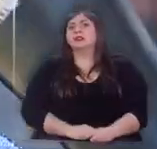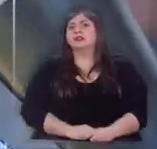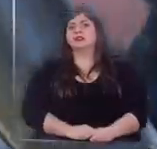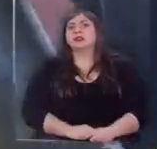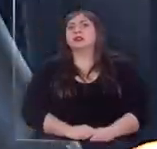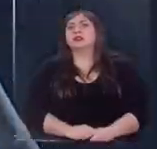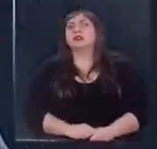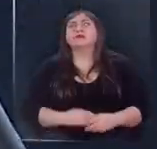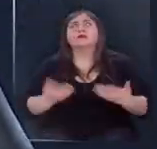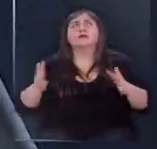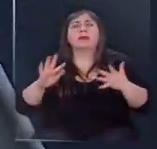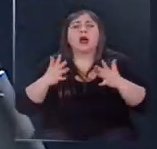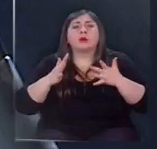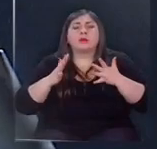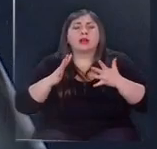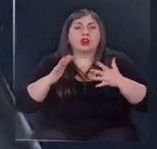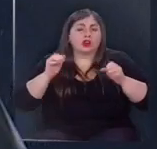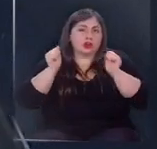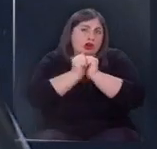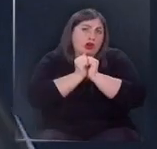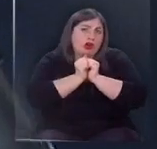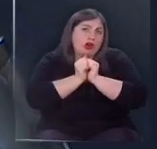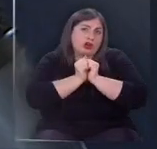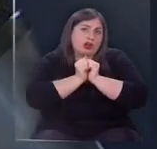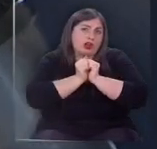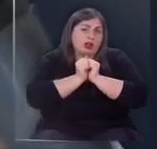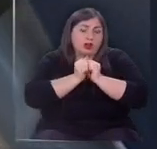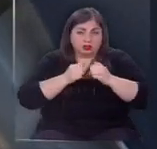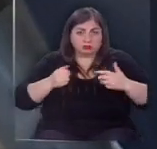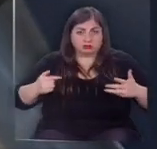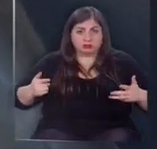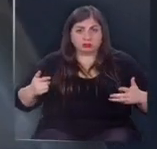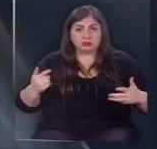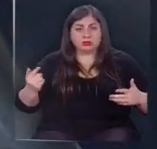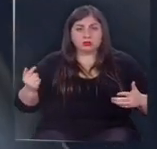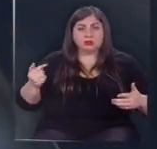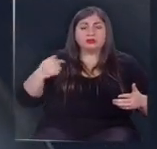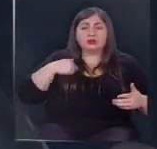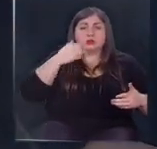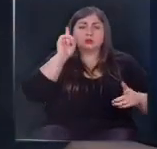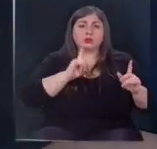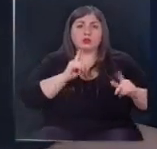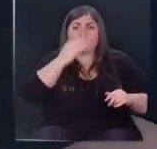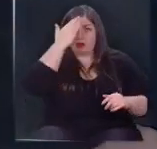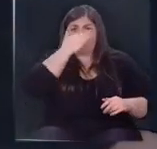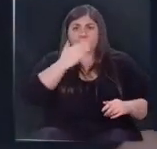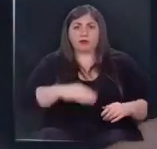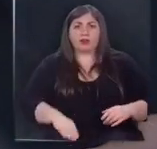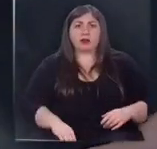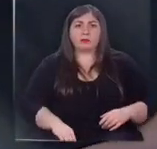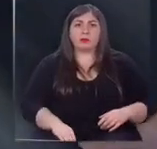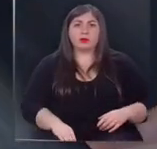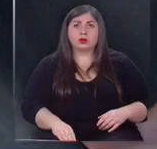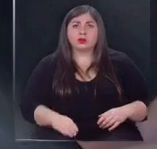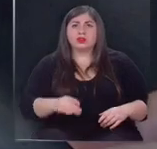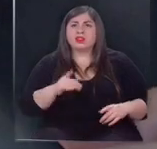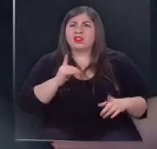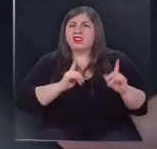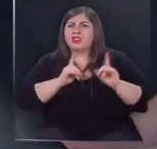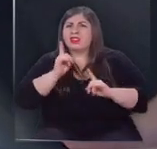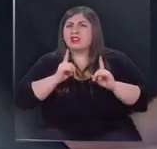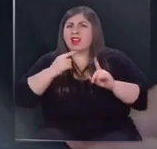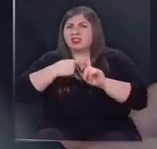Desde que estamos con el desde que hay uno que está enfermo. Nos toman